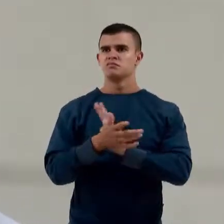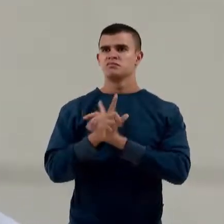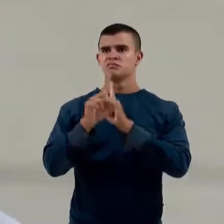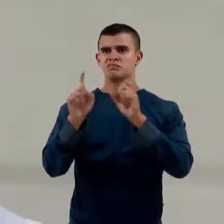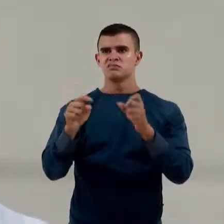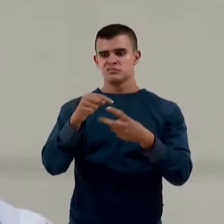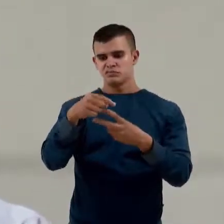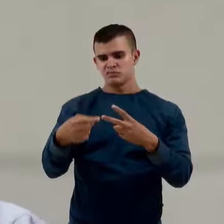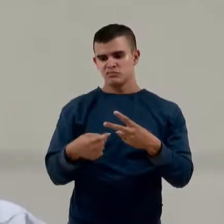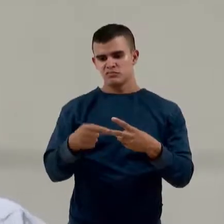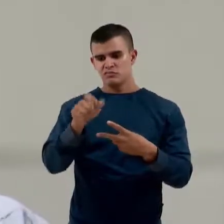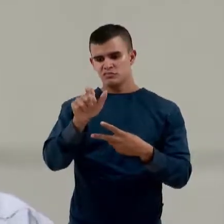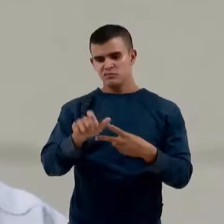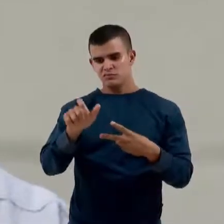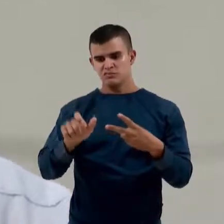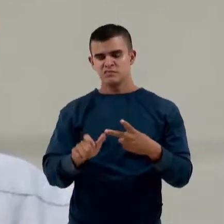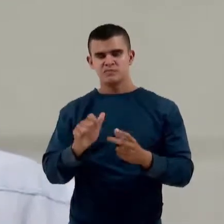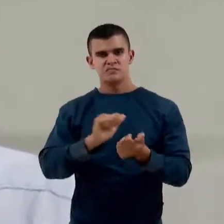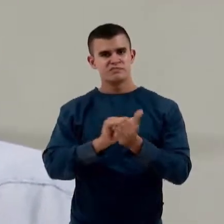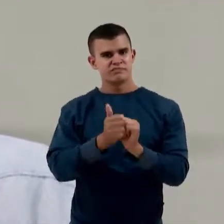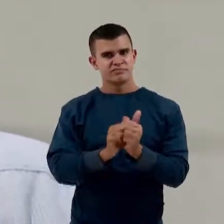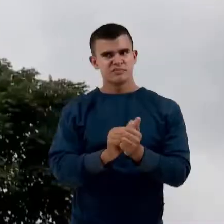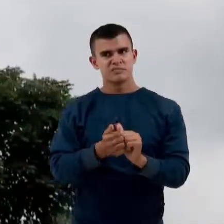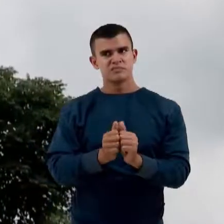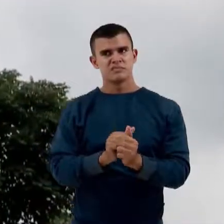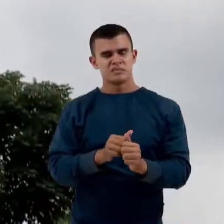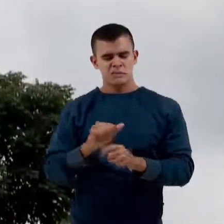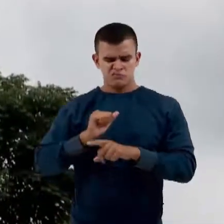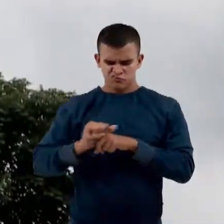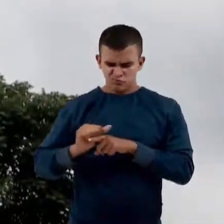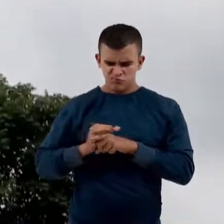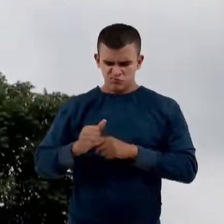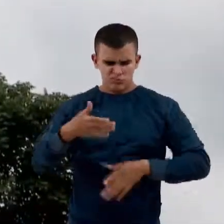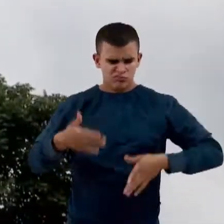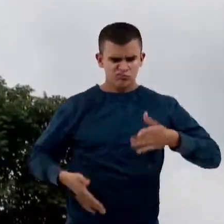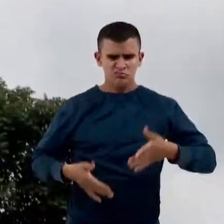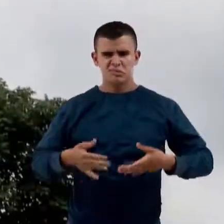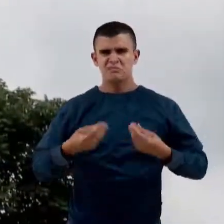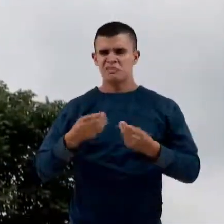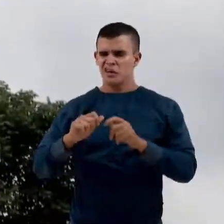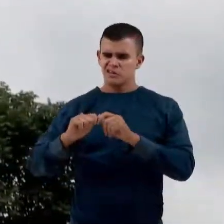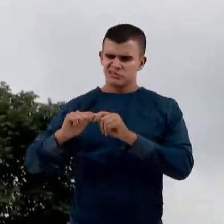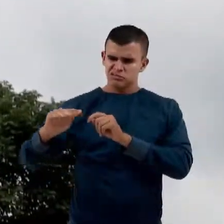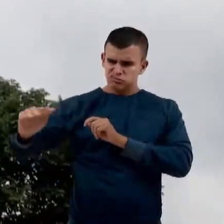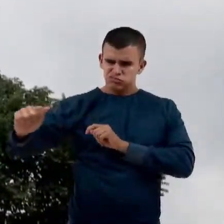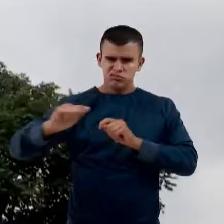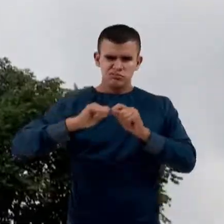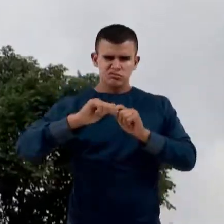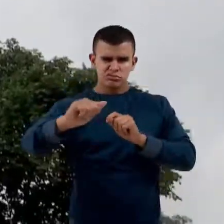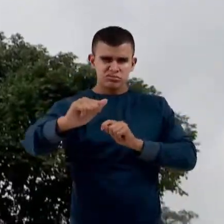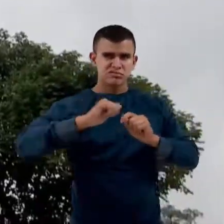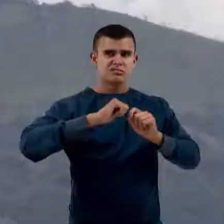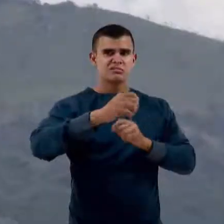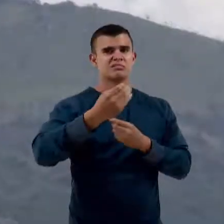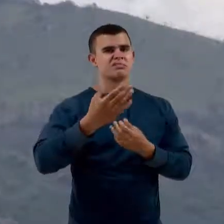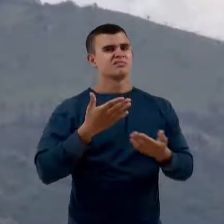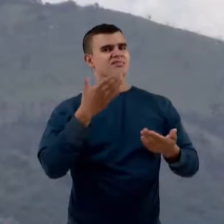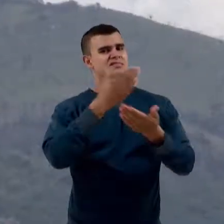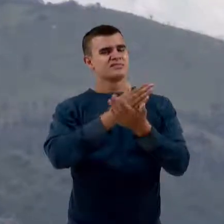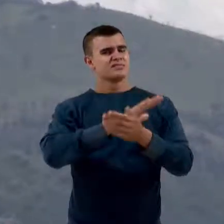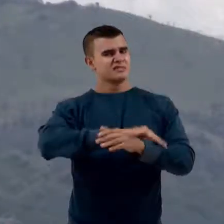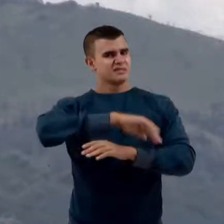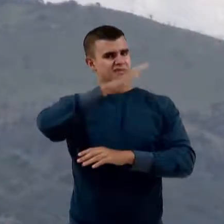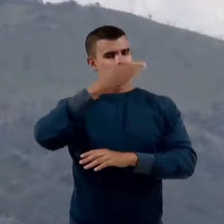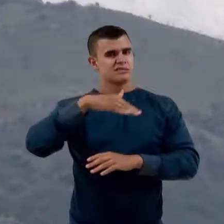Estamos relatando cómo dos atletas están combinando en cada preparación física su pasión por correr distancias largas visitando los cerros y al